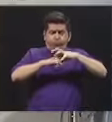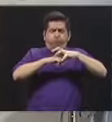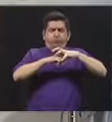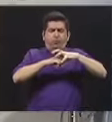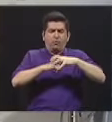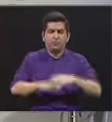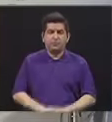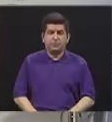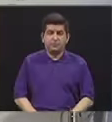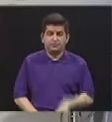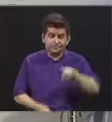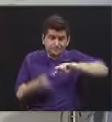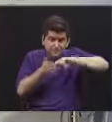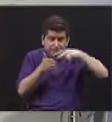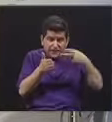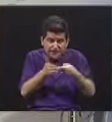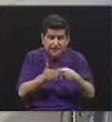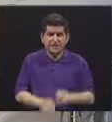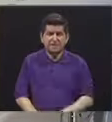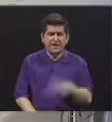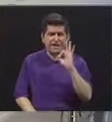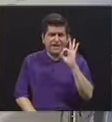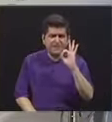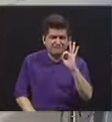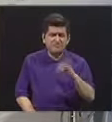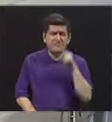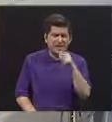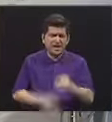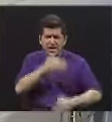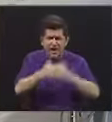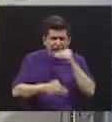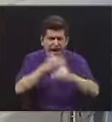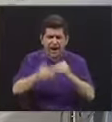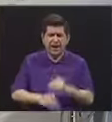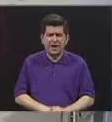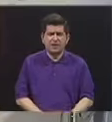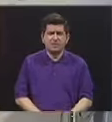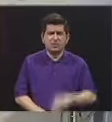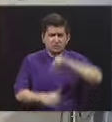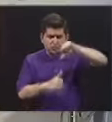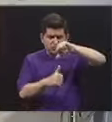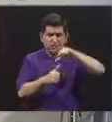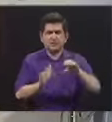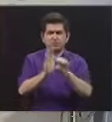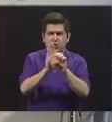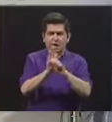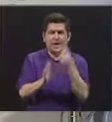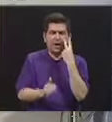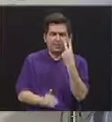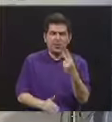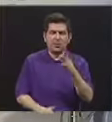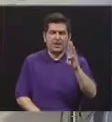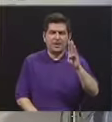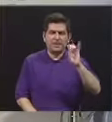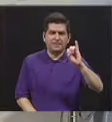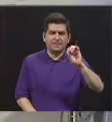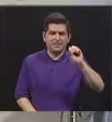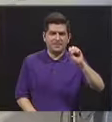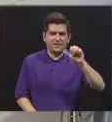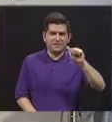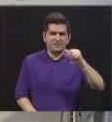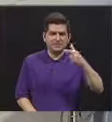está inflamado verdad eso tiene que ser bien lubricado yo siempre le pongo a la gente Eh El ejemplo de que vean una